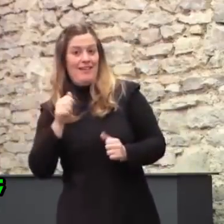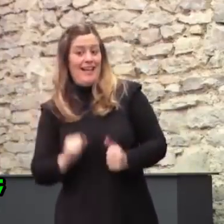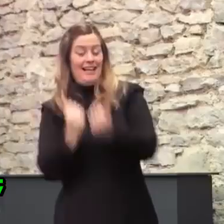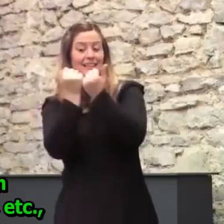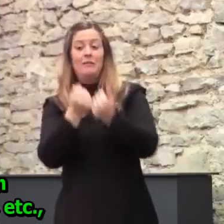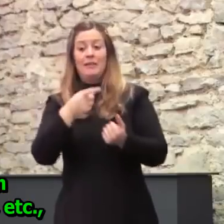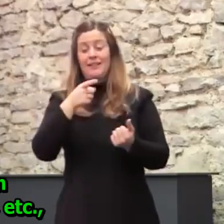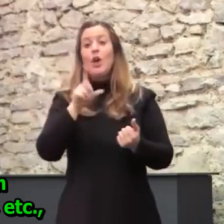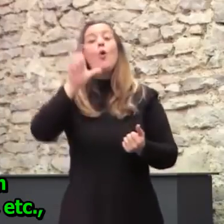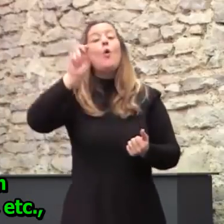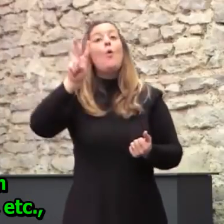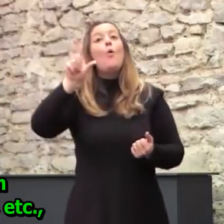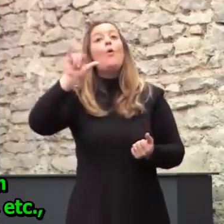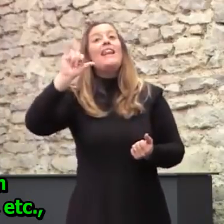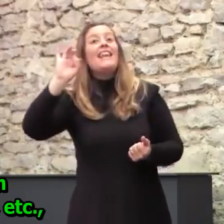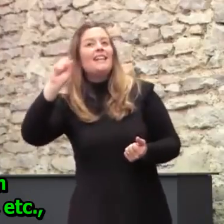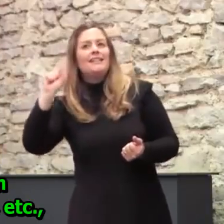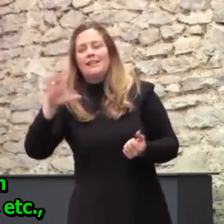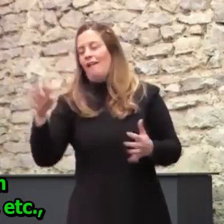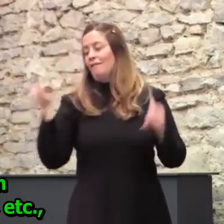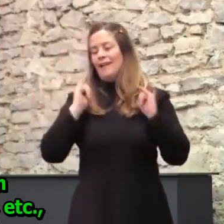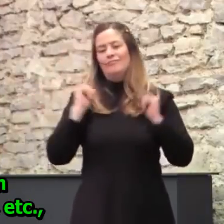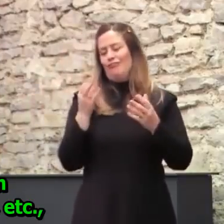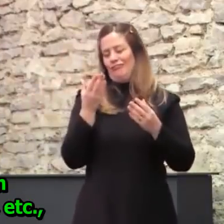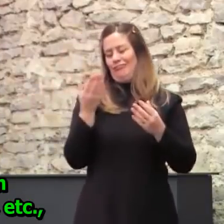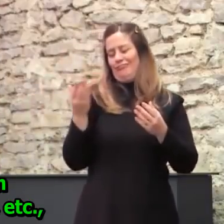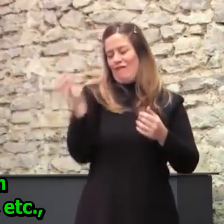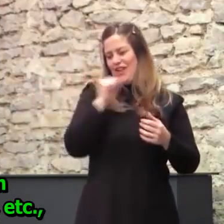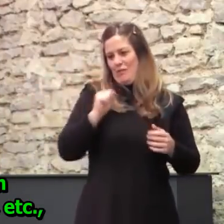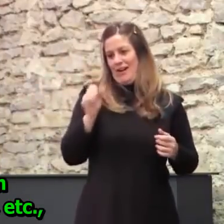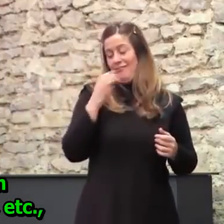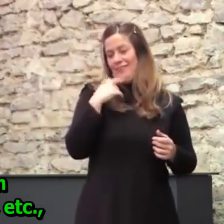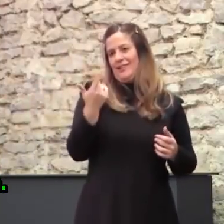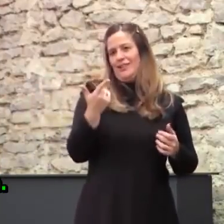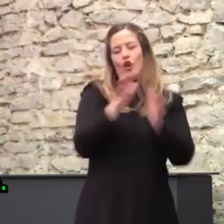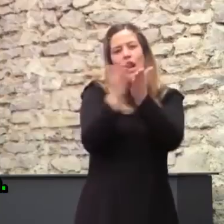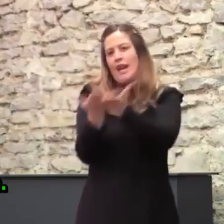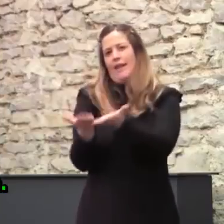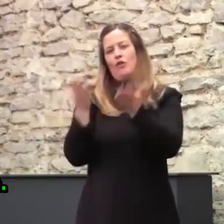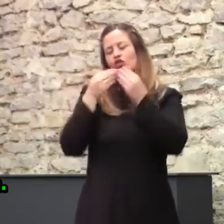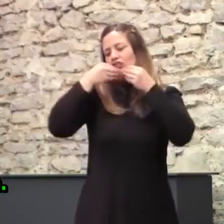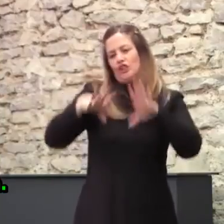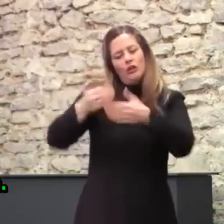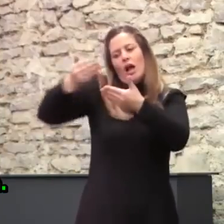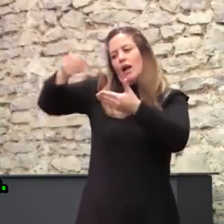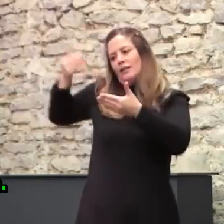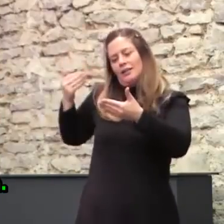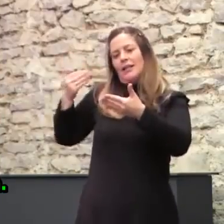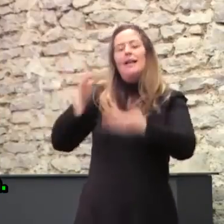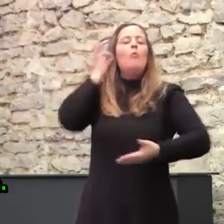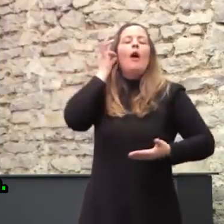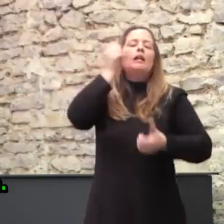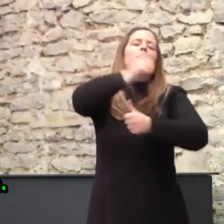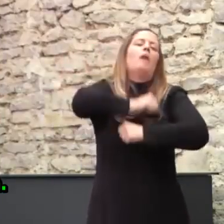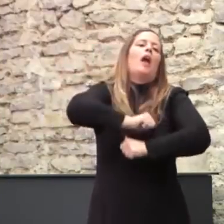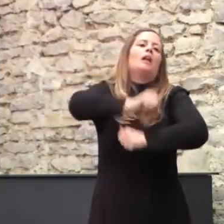y la Ilíada, pero son construcciones en las que se ve cómo los hombres viven sus aventuras, salvan a la humanidad, etcétera, y ellas esperan, esperan y esperan.